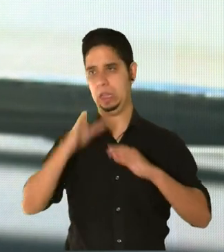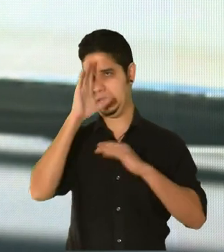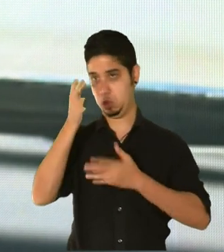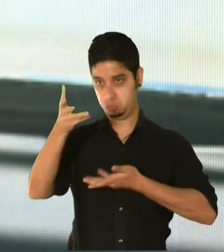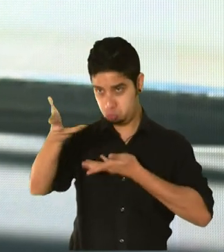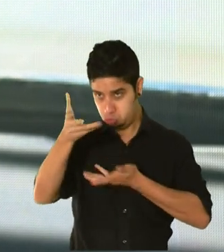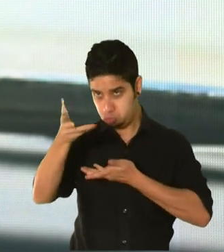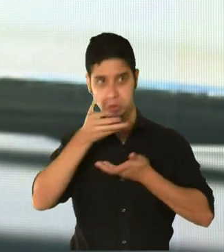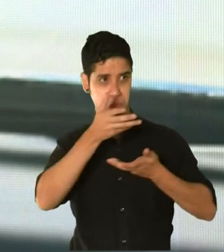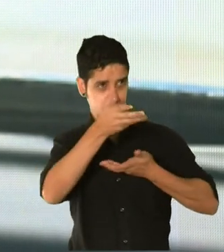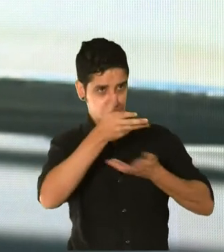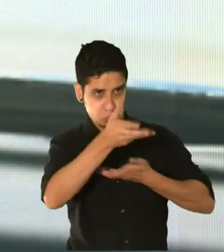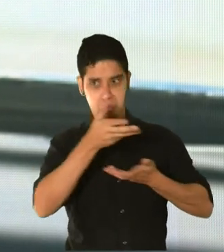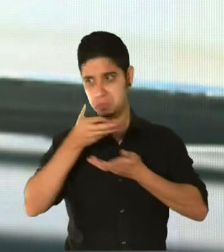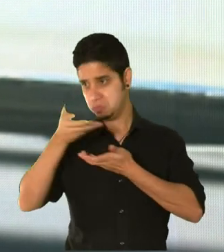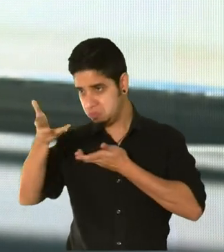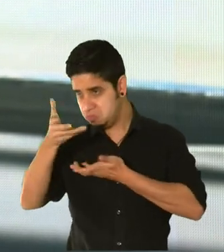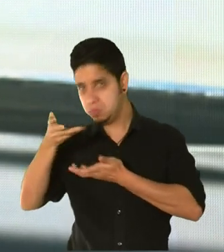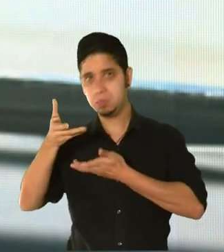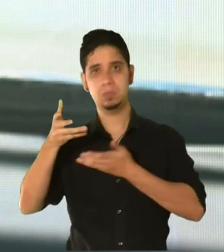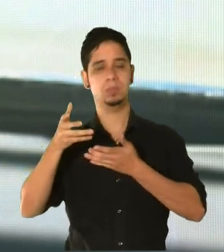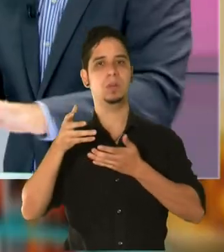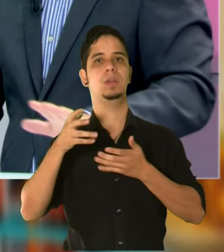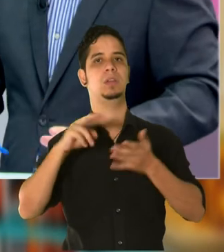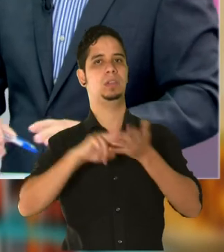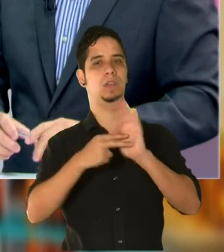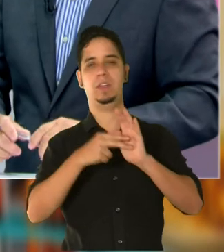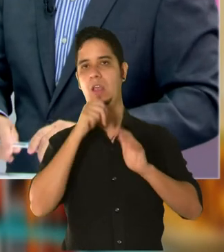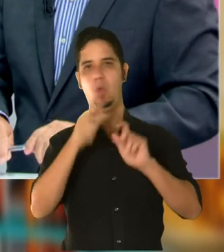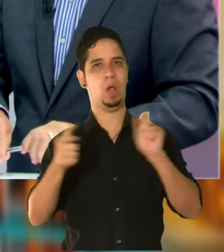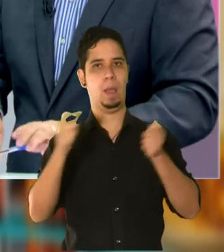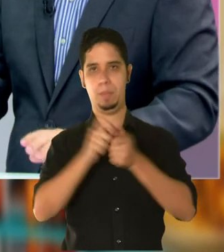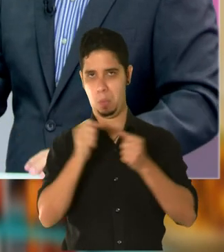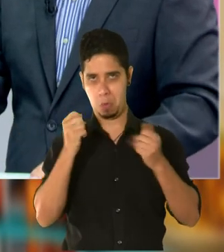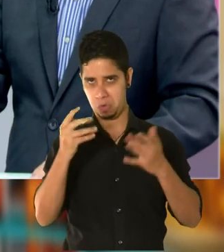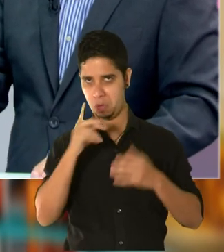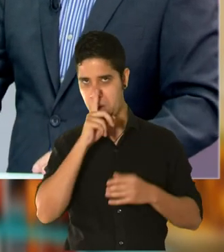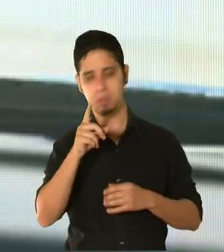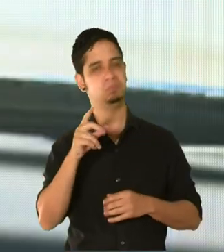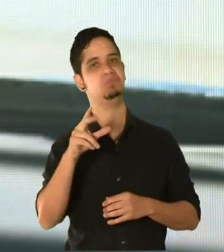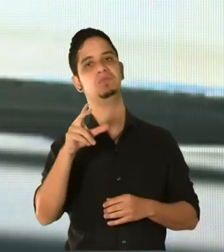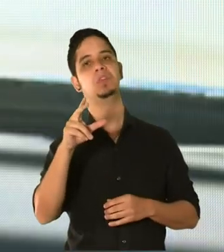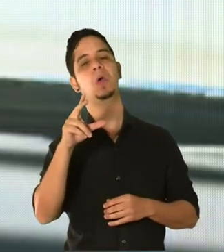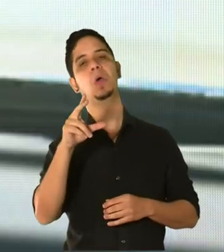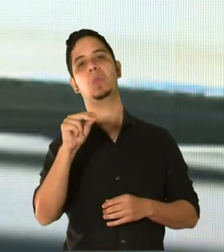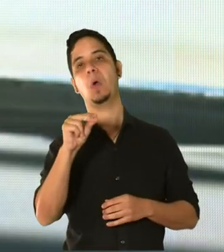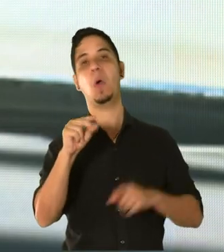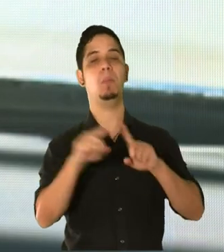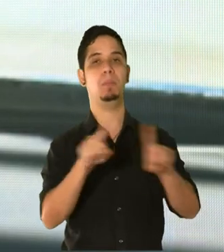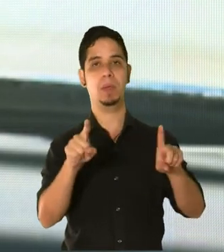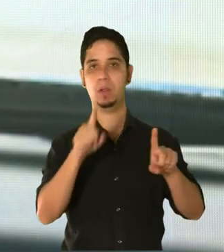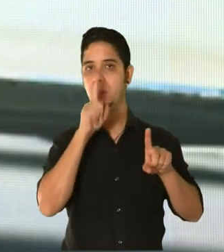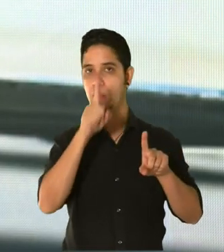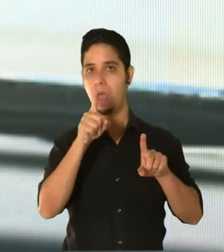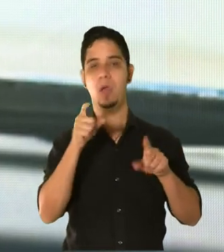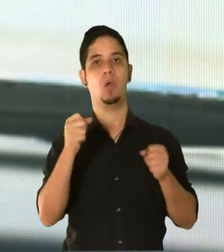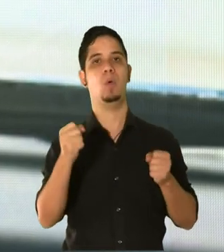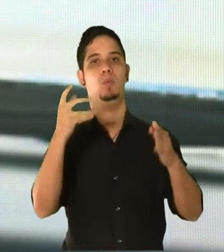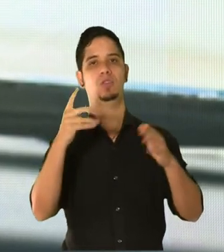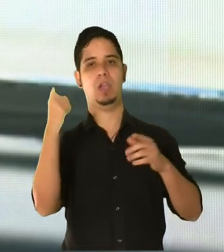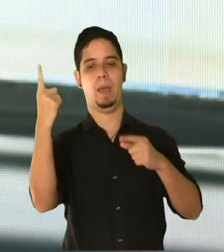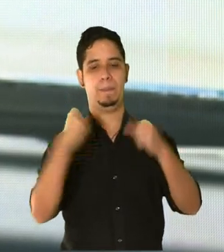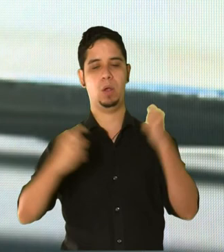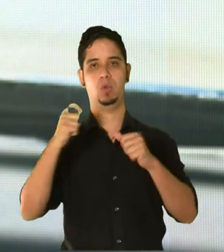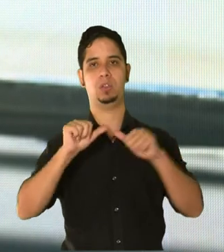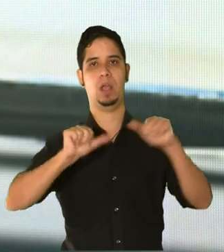escriben allí en propuesto pero si no cambió mucho es correcto pero sí ha habido mucho stevie quest pregunta